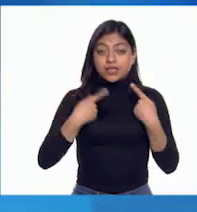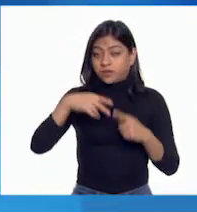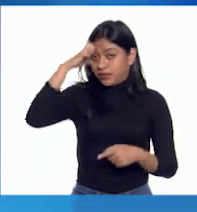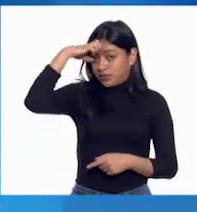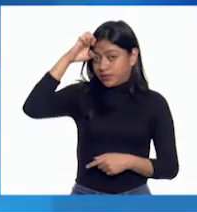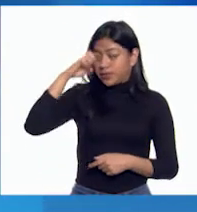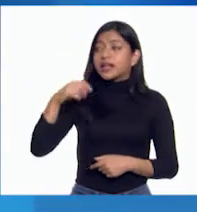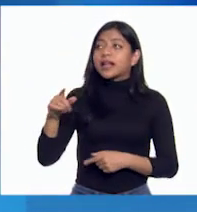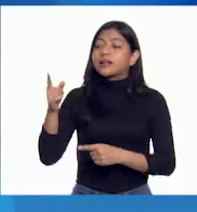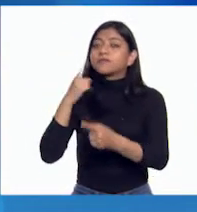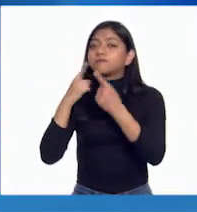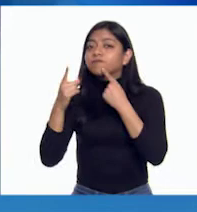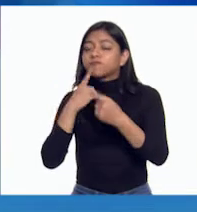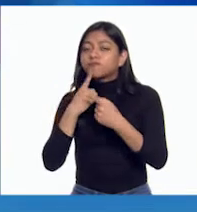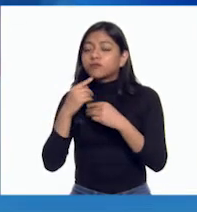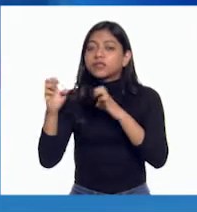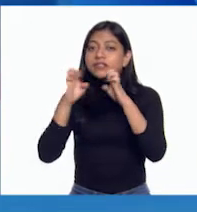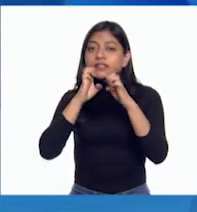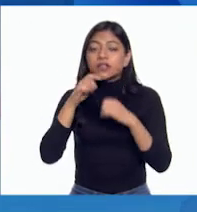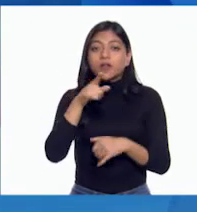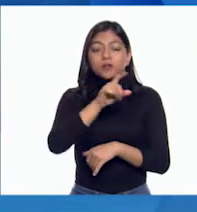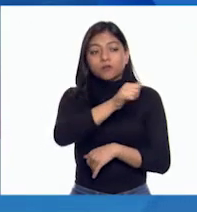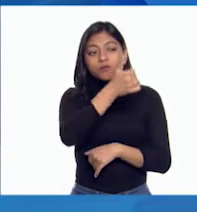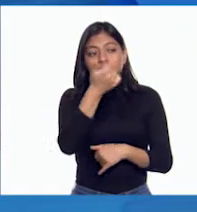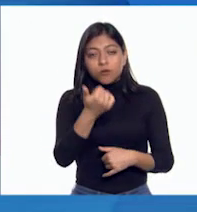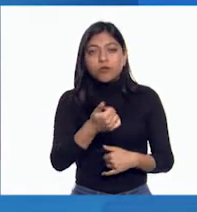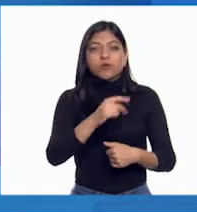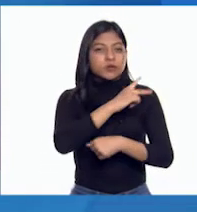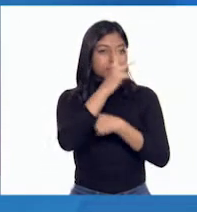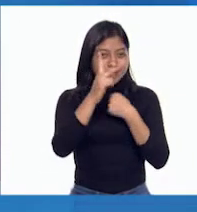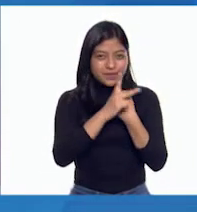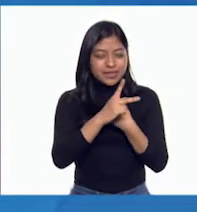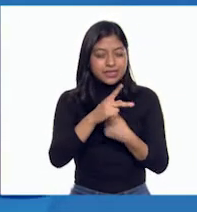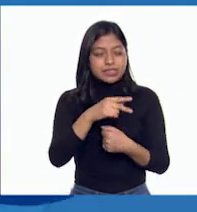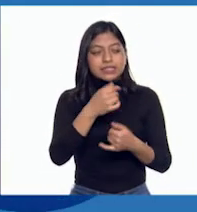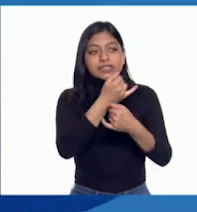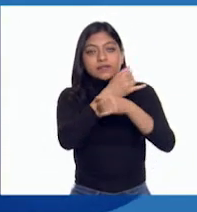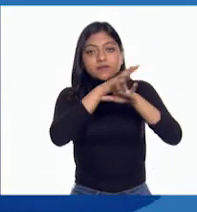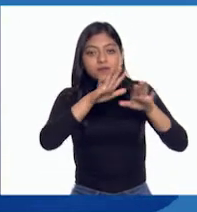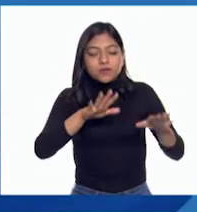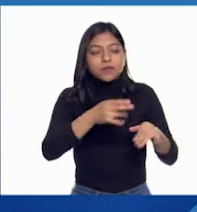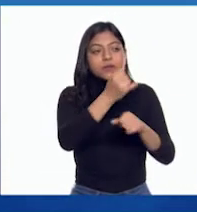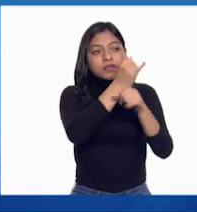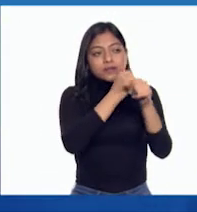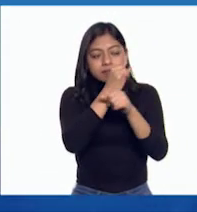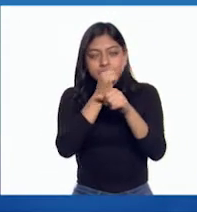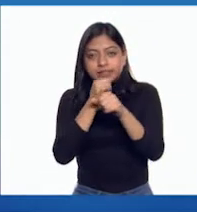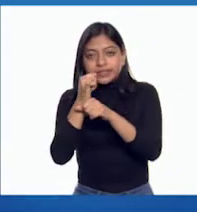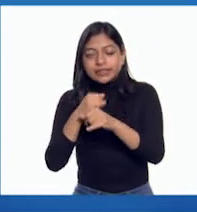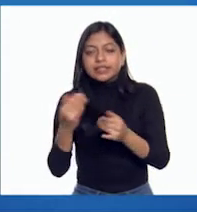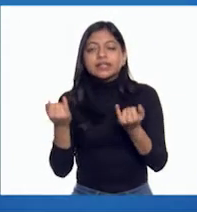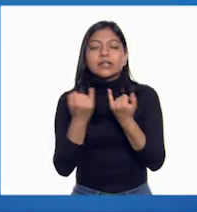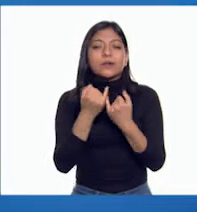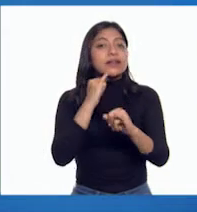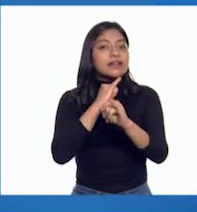expertas, recopilar información de otros países, buscar información en libros o internet,